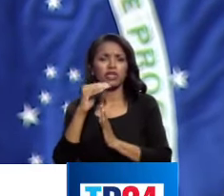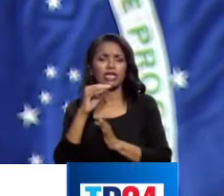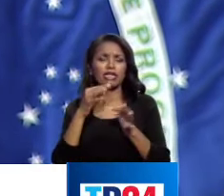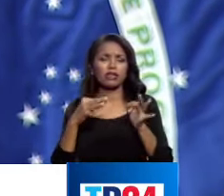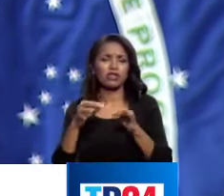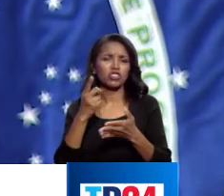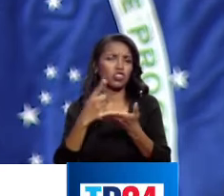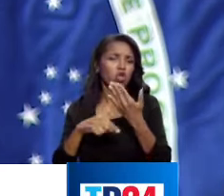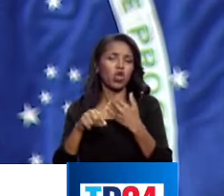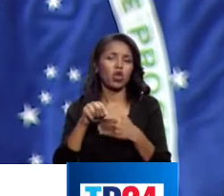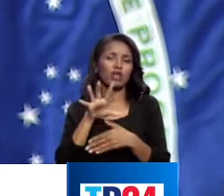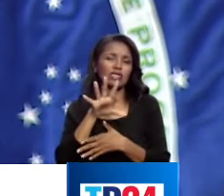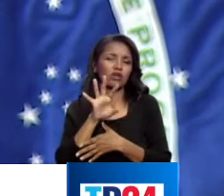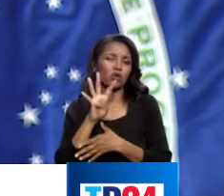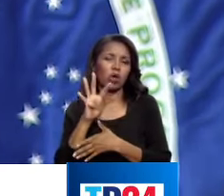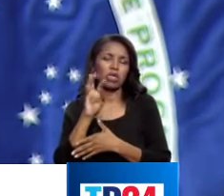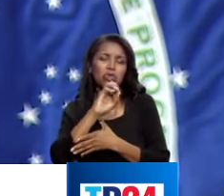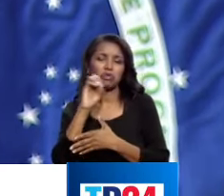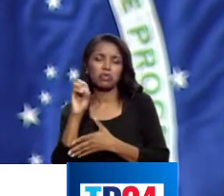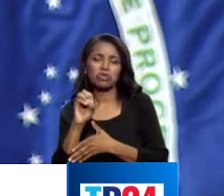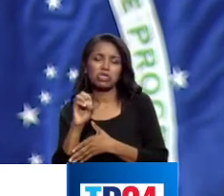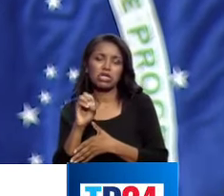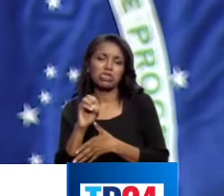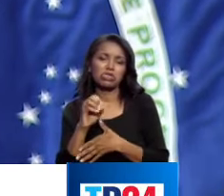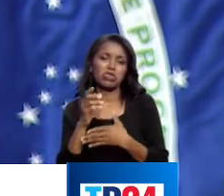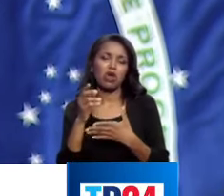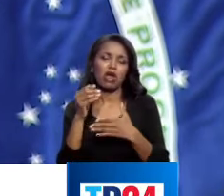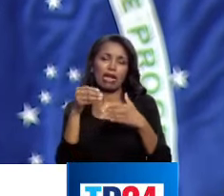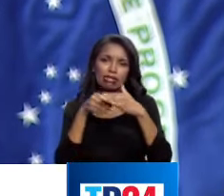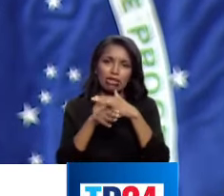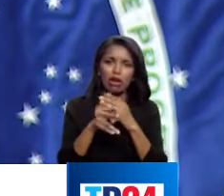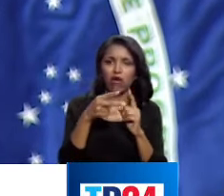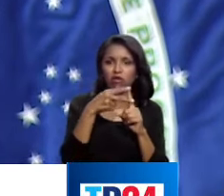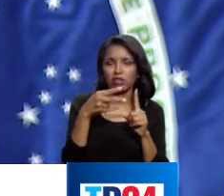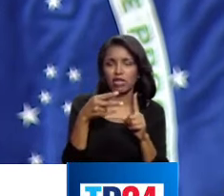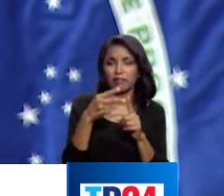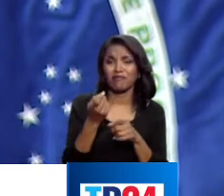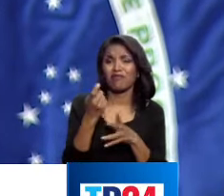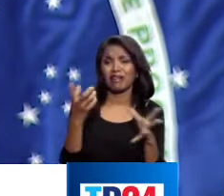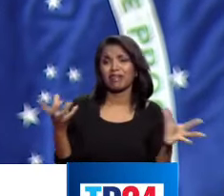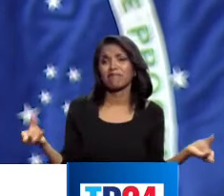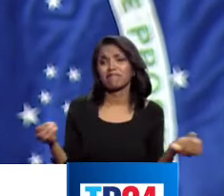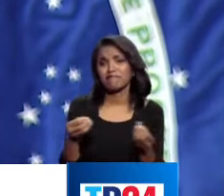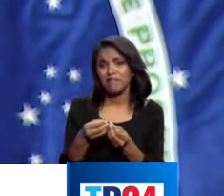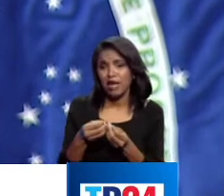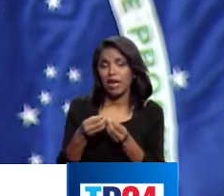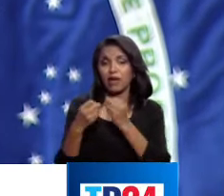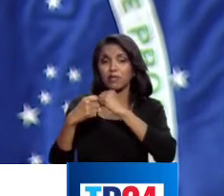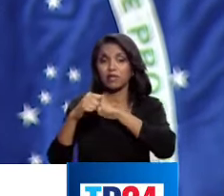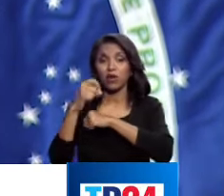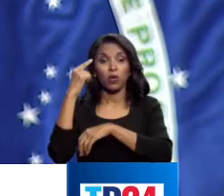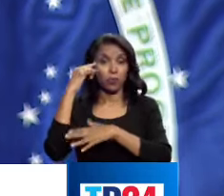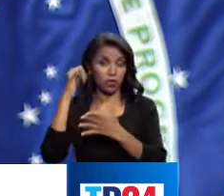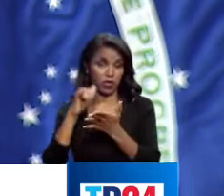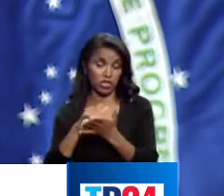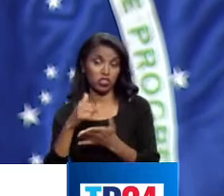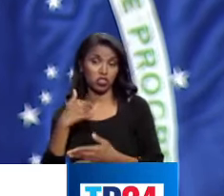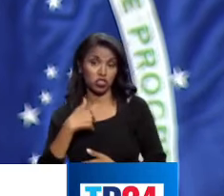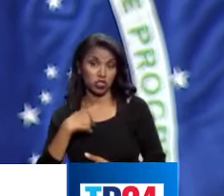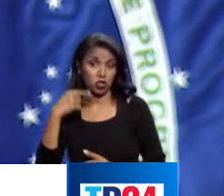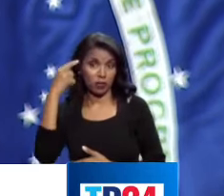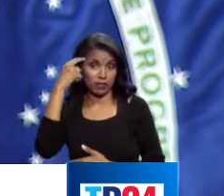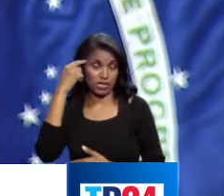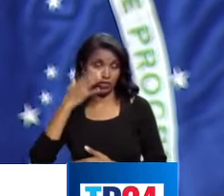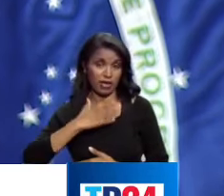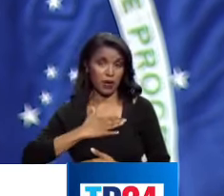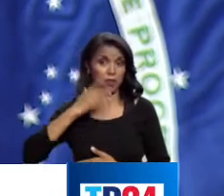solo estuvo al 54% de su ocupación, con lo cual necesitamos promoción. Por eso, dotaremos